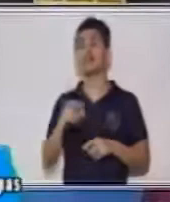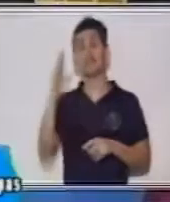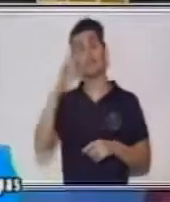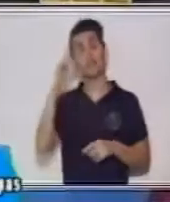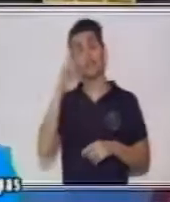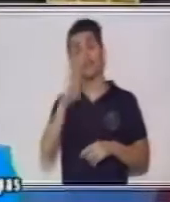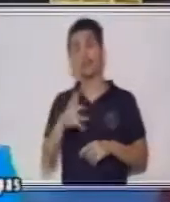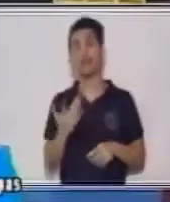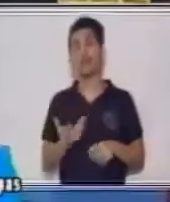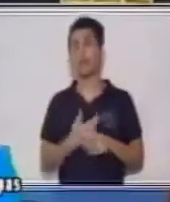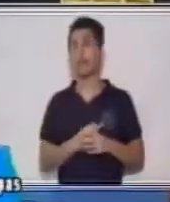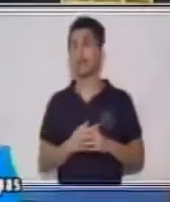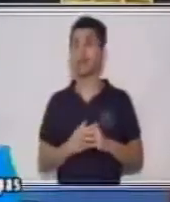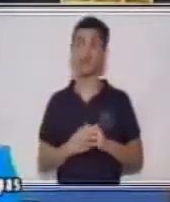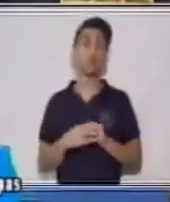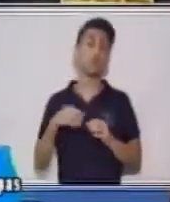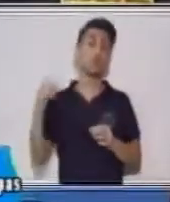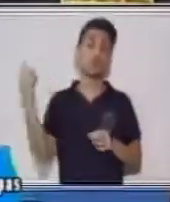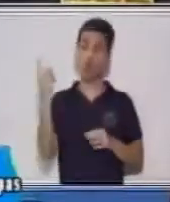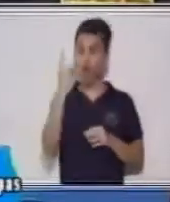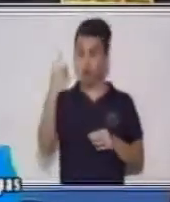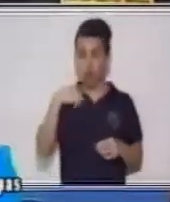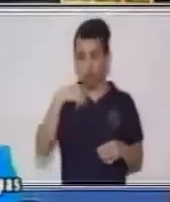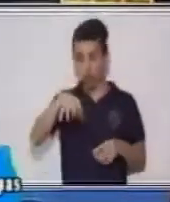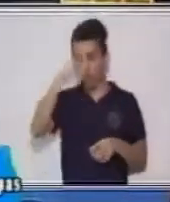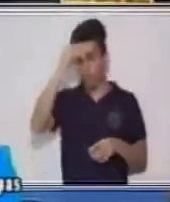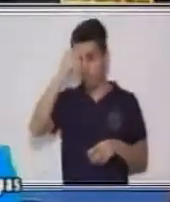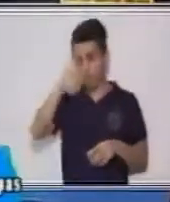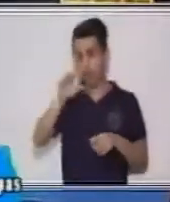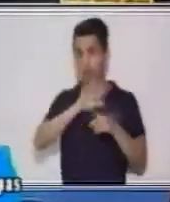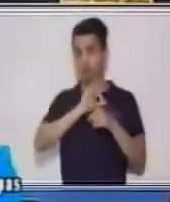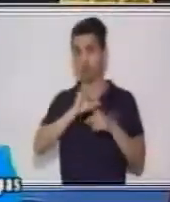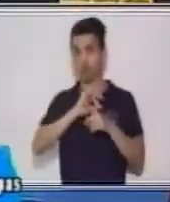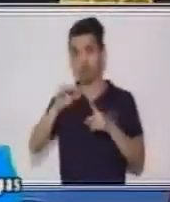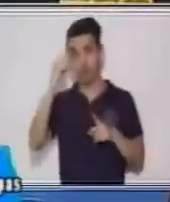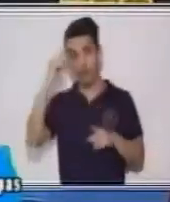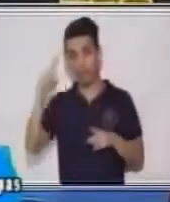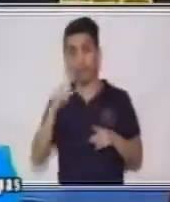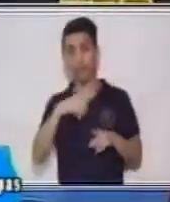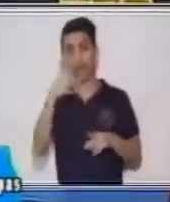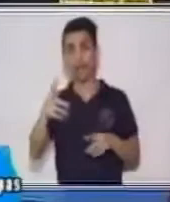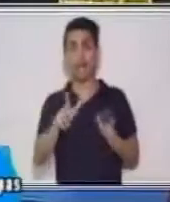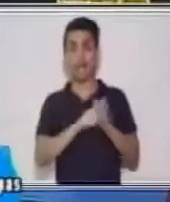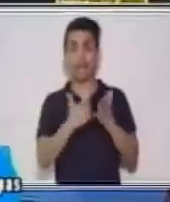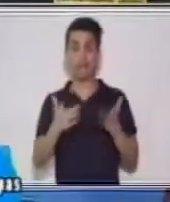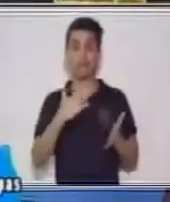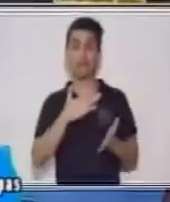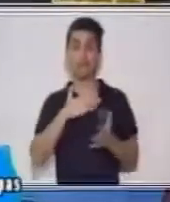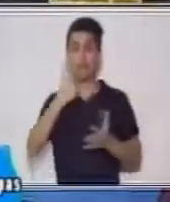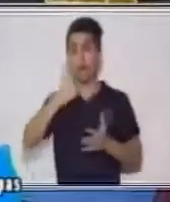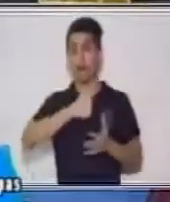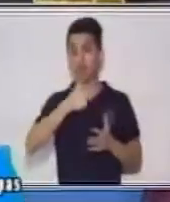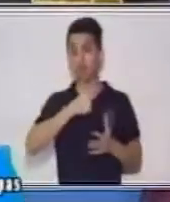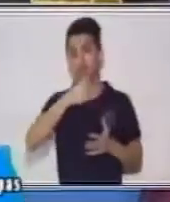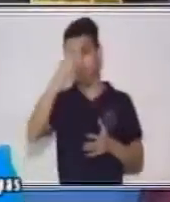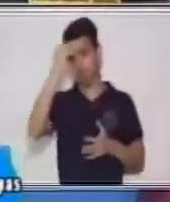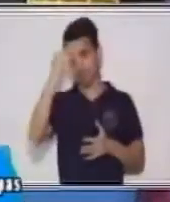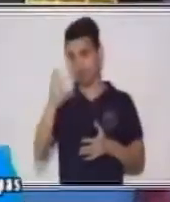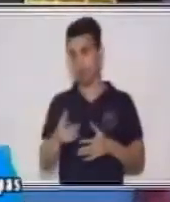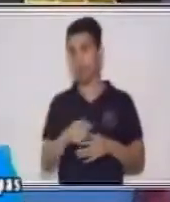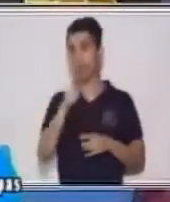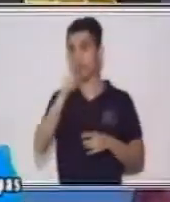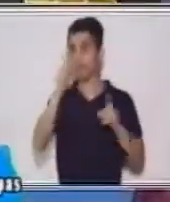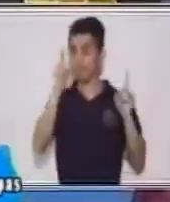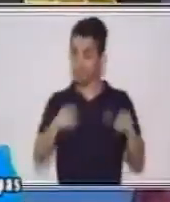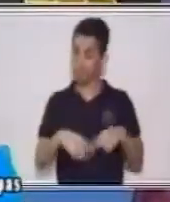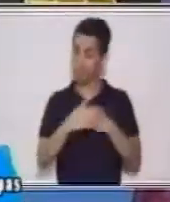recuerda que todo lo que hemos estado viendo te va a servir para tu guía de autoaprendizaje. Te recordamos lavarte las